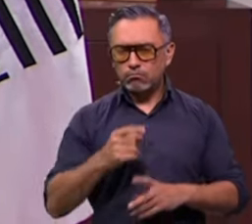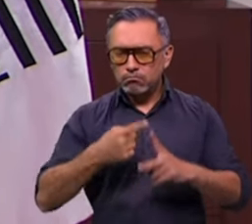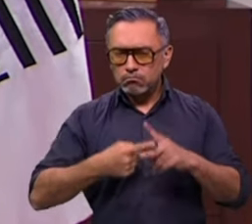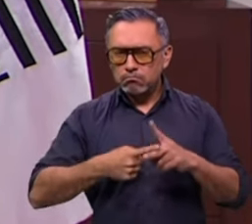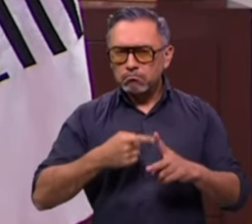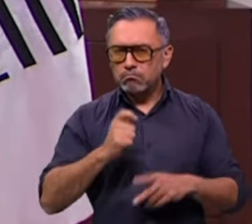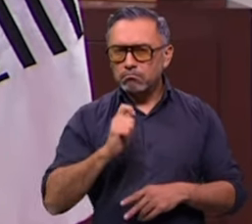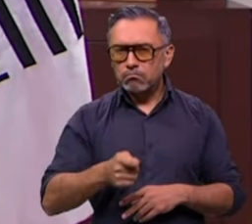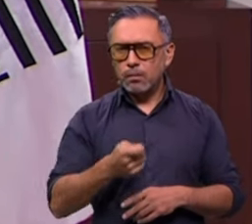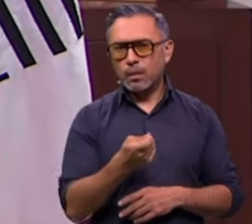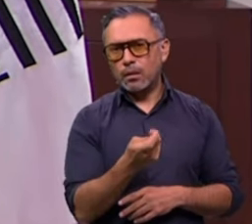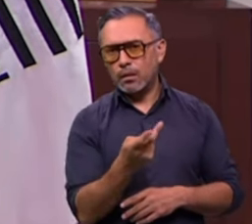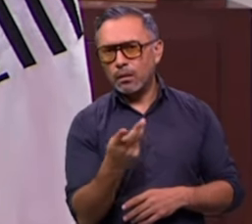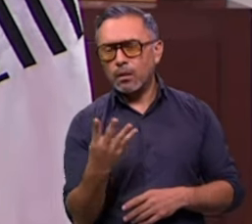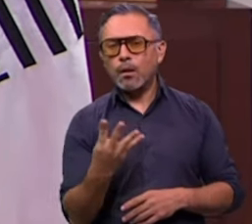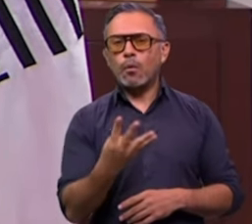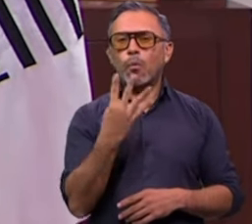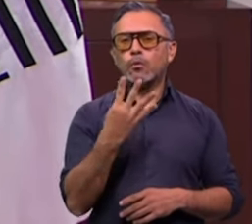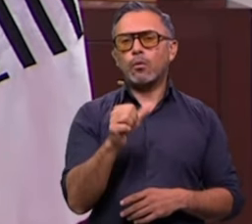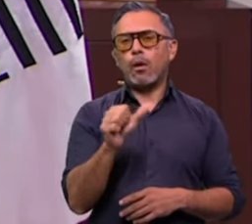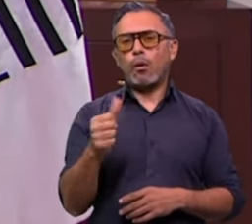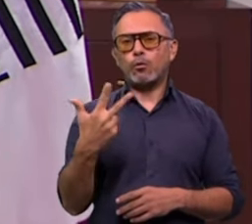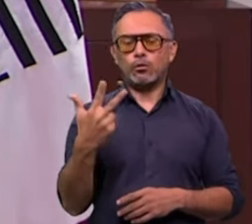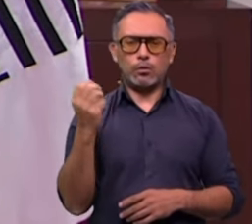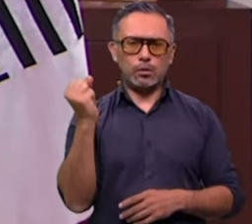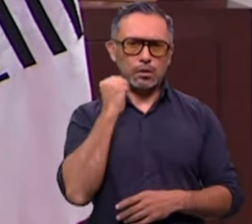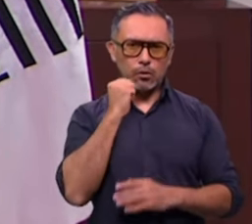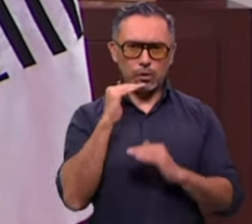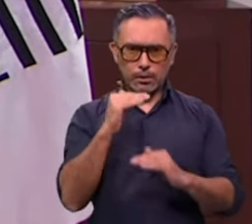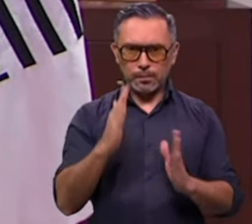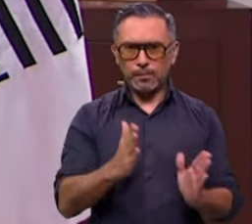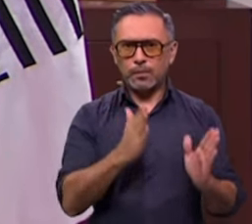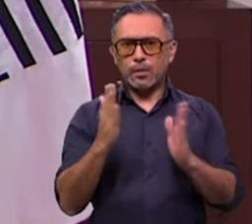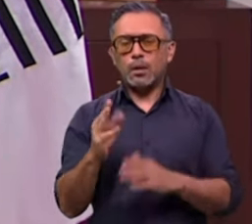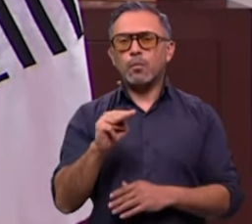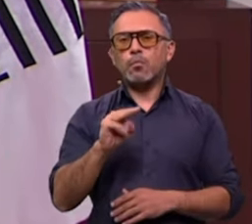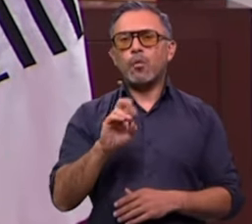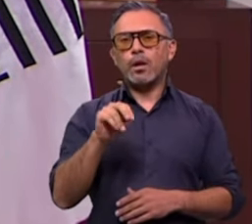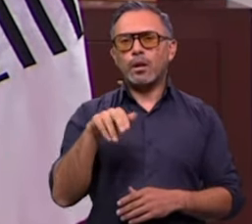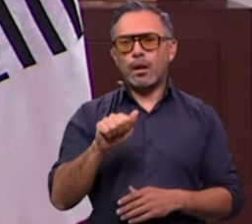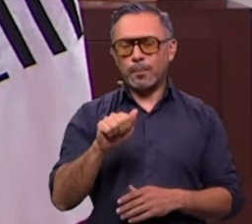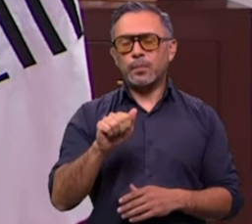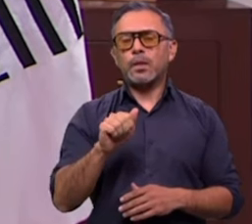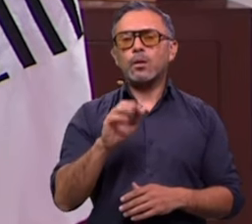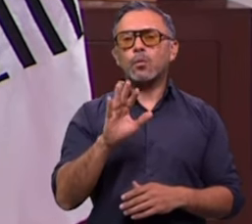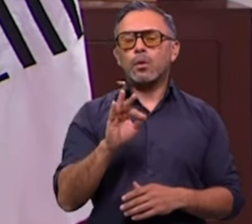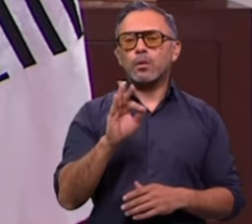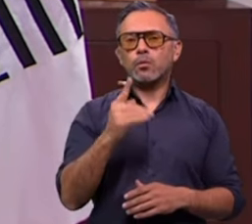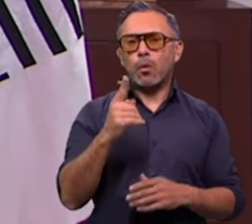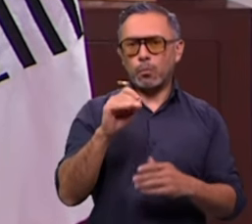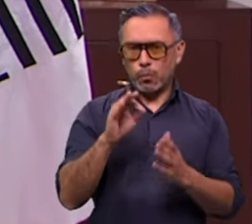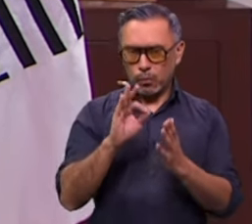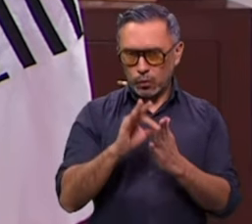representa entre 4 y 8 senadurías. Morena, entre 41.9